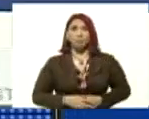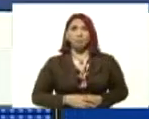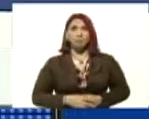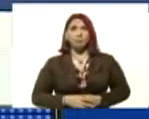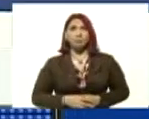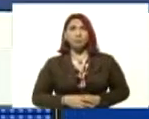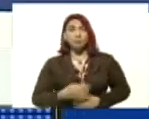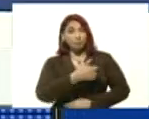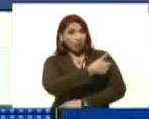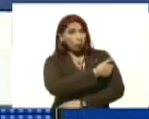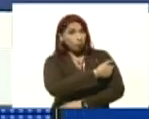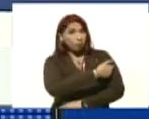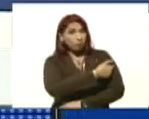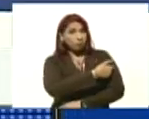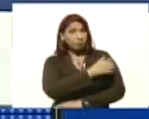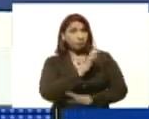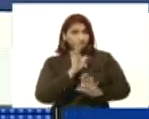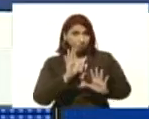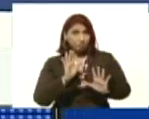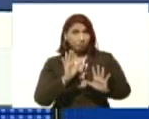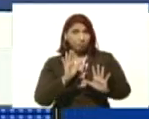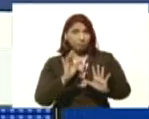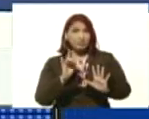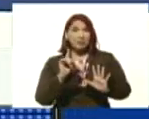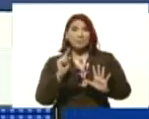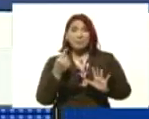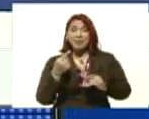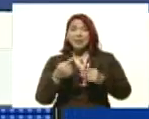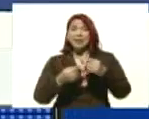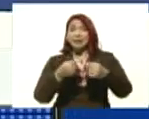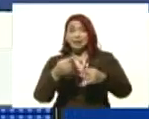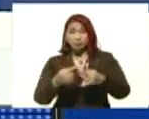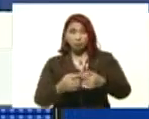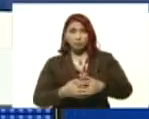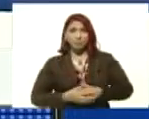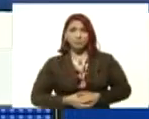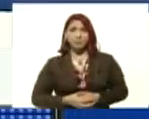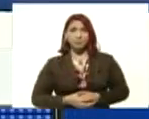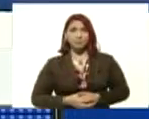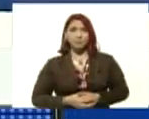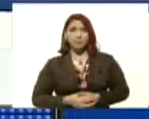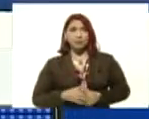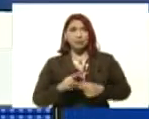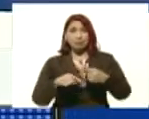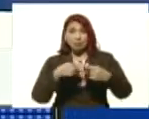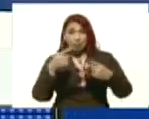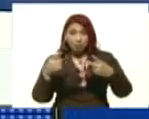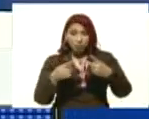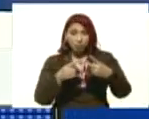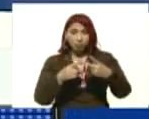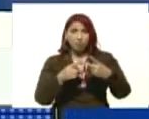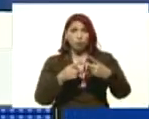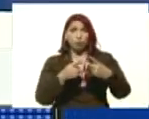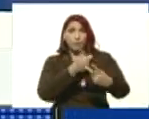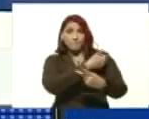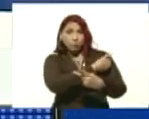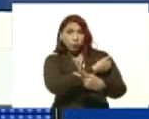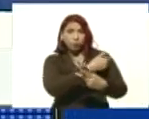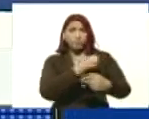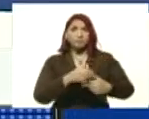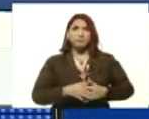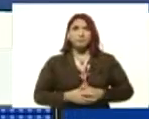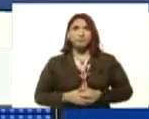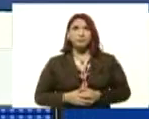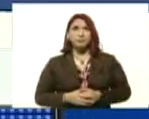La vacuna. Es la primera generación. Después vendrá una segunda generación de vacuna.